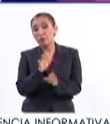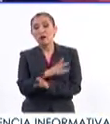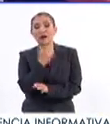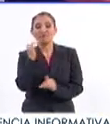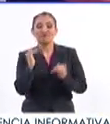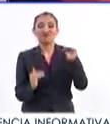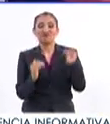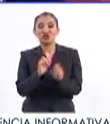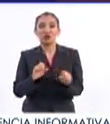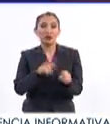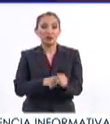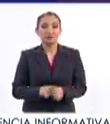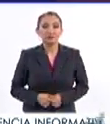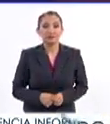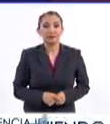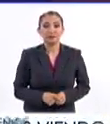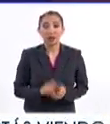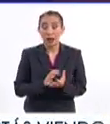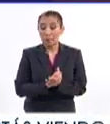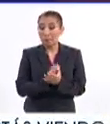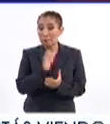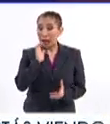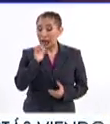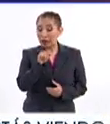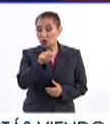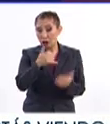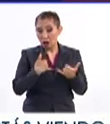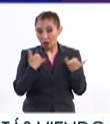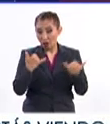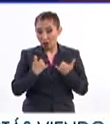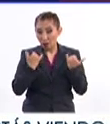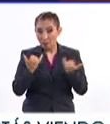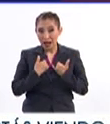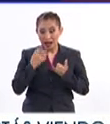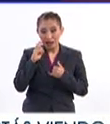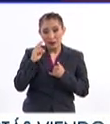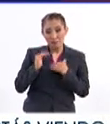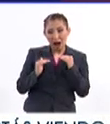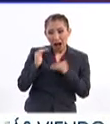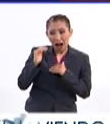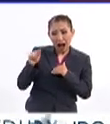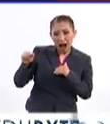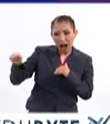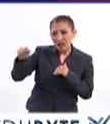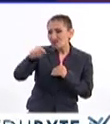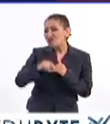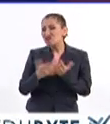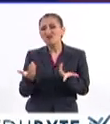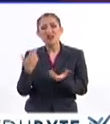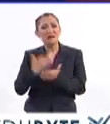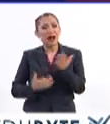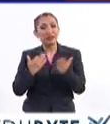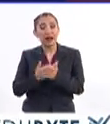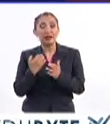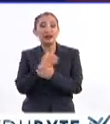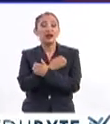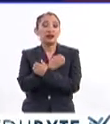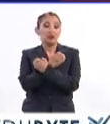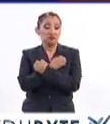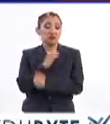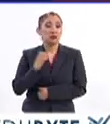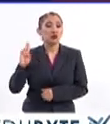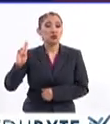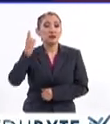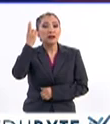la desigualdad social. La gran mayoría de los jóvenes de los deciles más altos está en la educación superior. O sea,